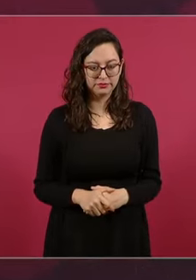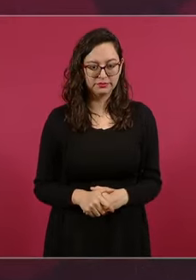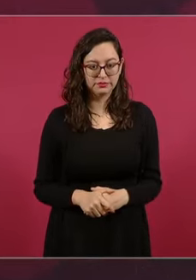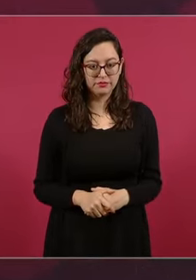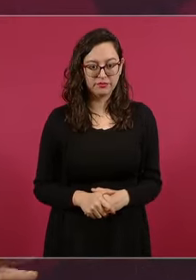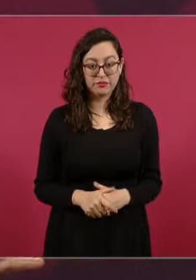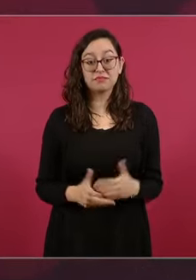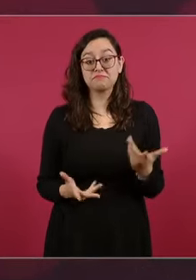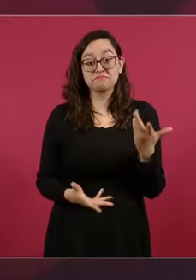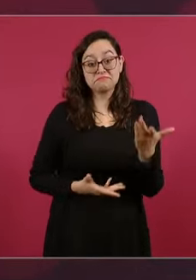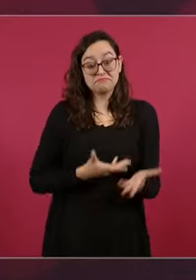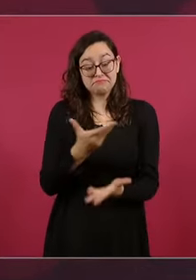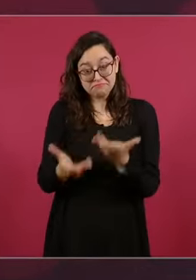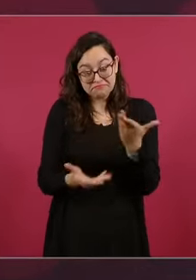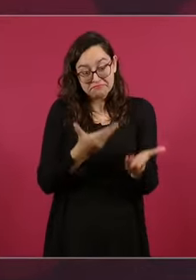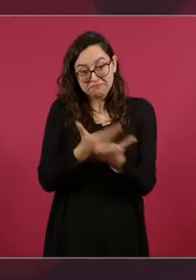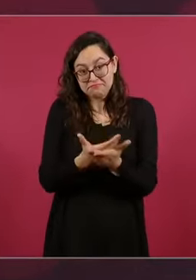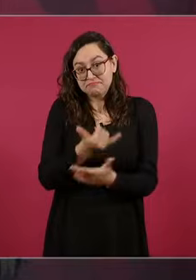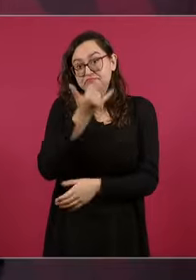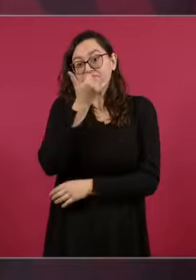Con todo respeto,